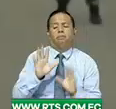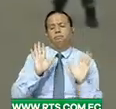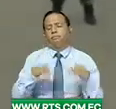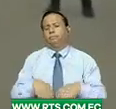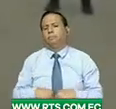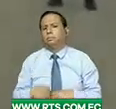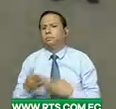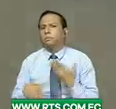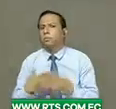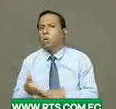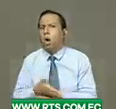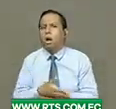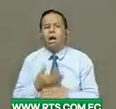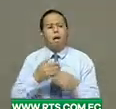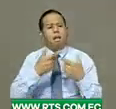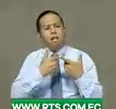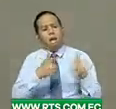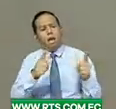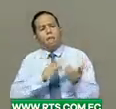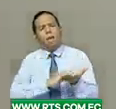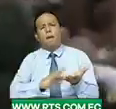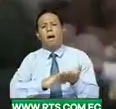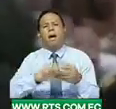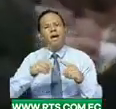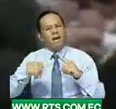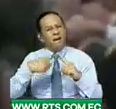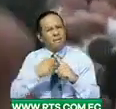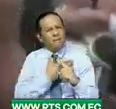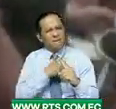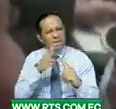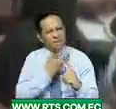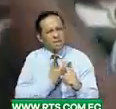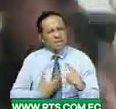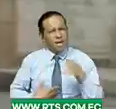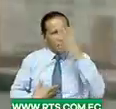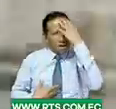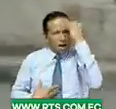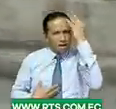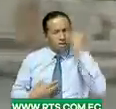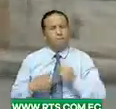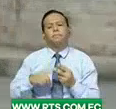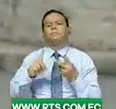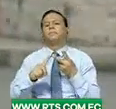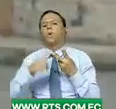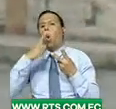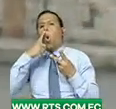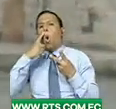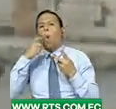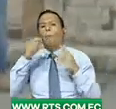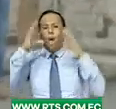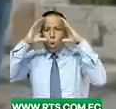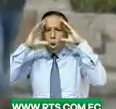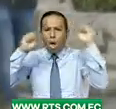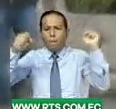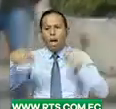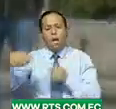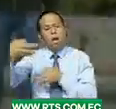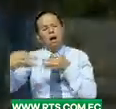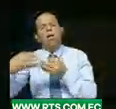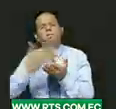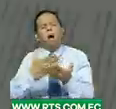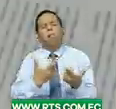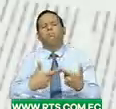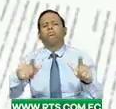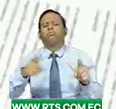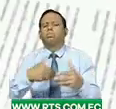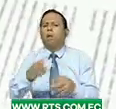tras conceder un habeas corpus al ex vicepresidente Jorge Glass. Ella a un ciudadano holandés detenido por